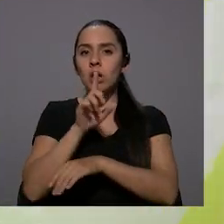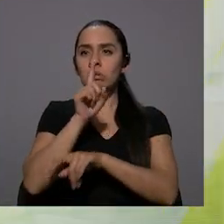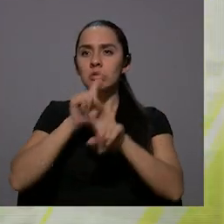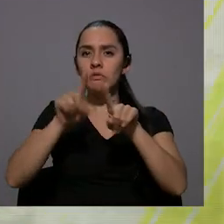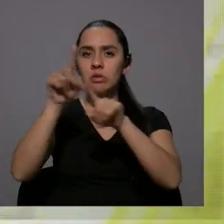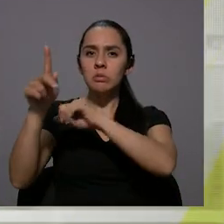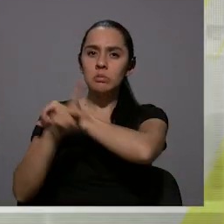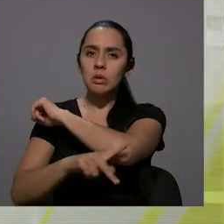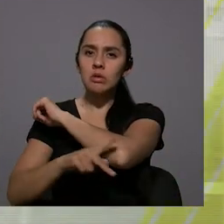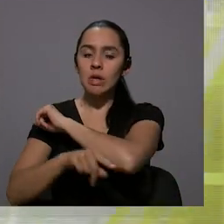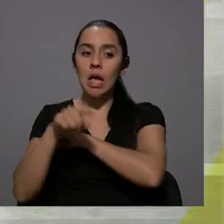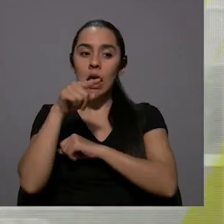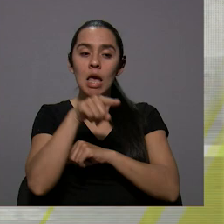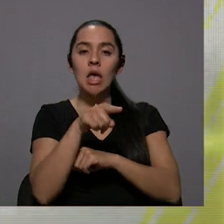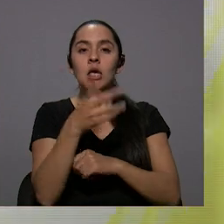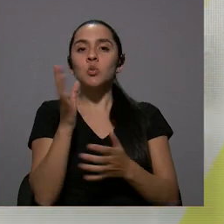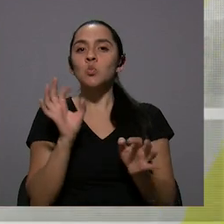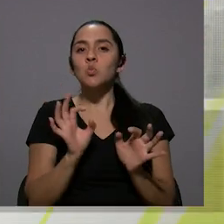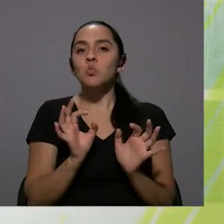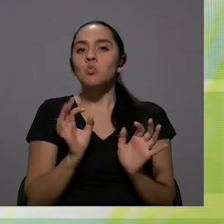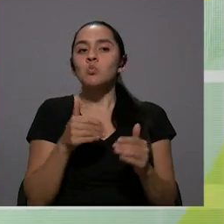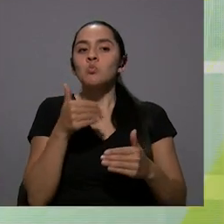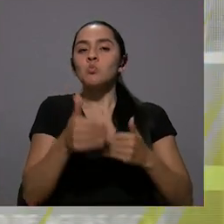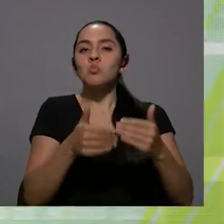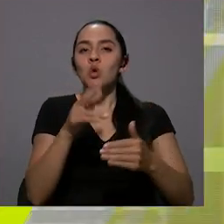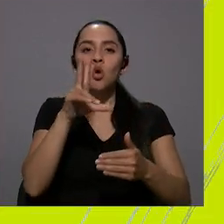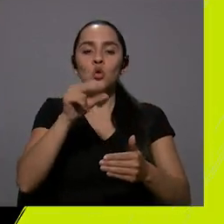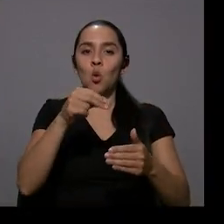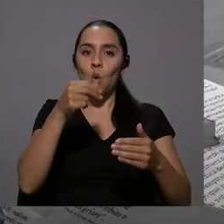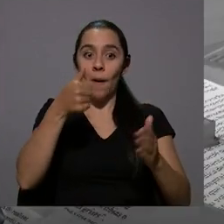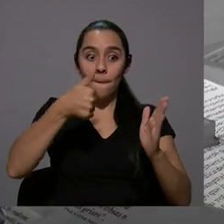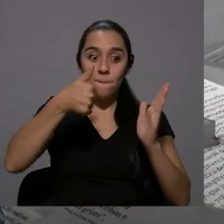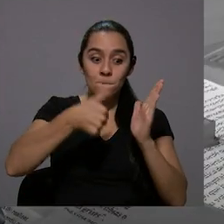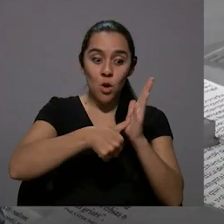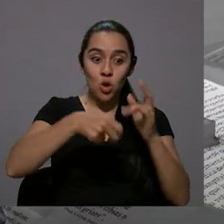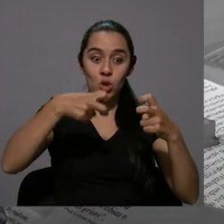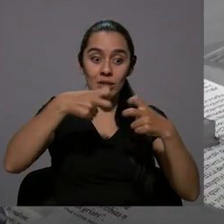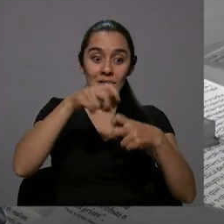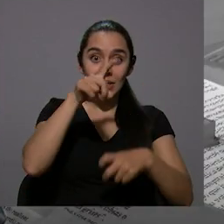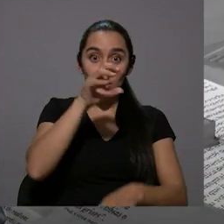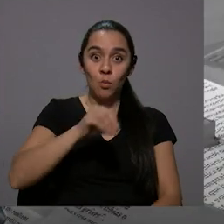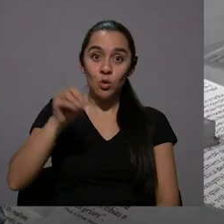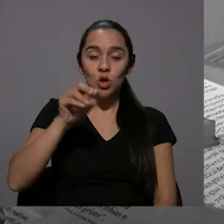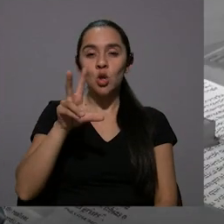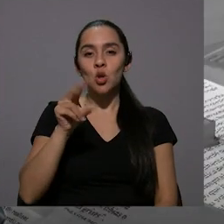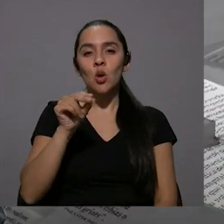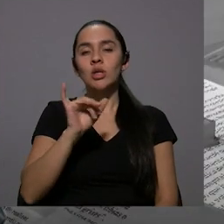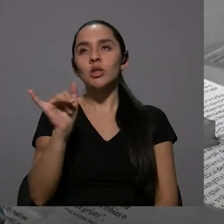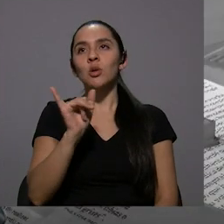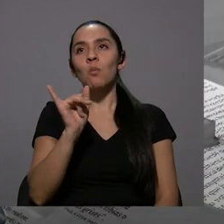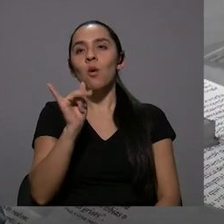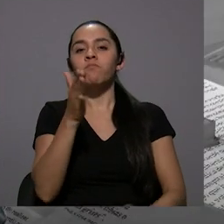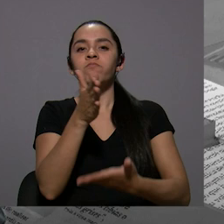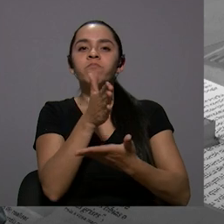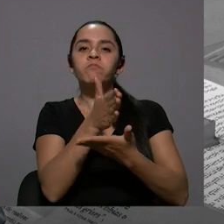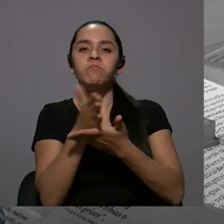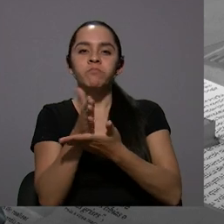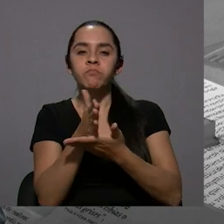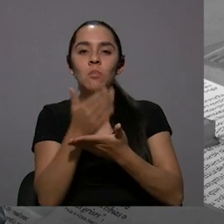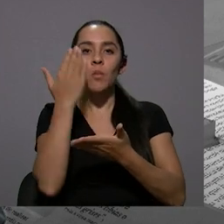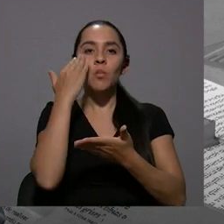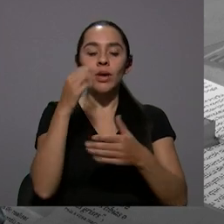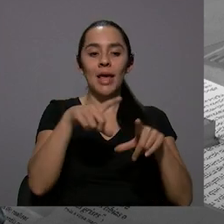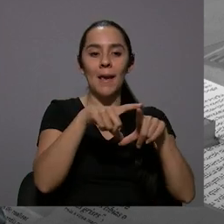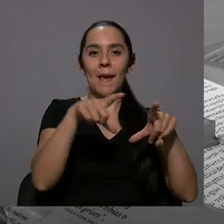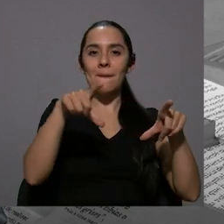países es una suerte de híbrido no es una votación electrónica al 100% es un híbrido por se le llama papeleta única